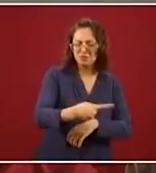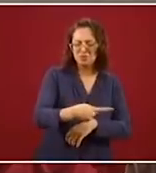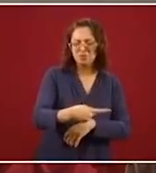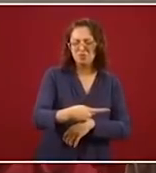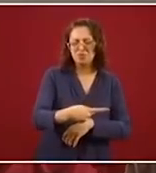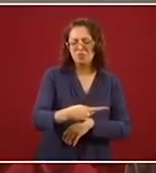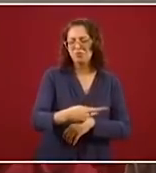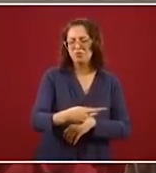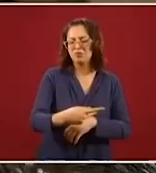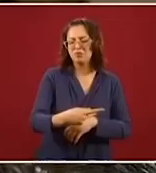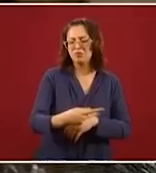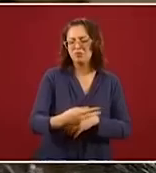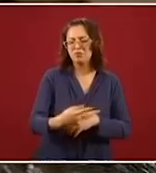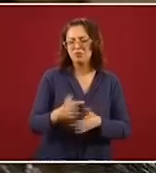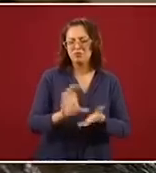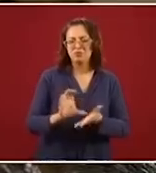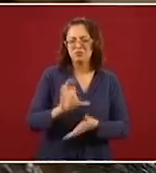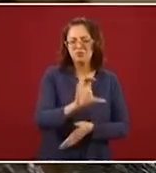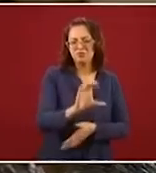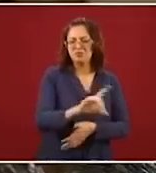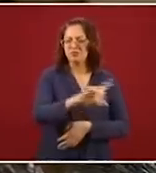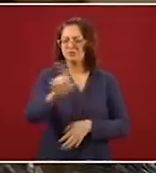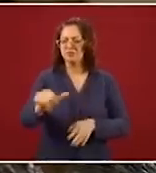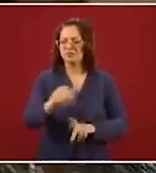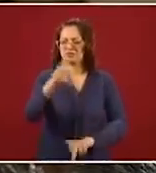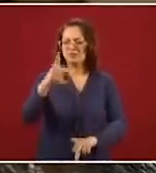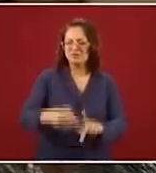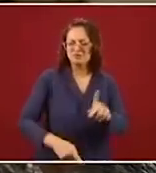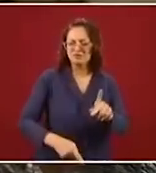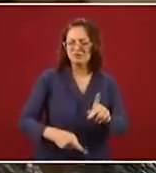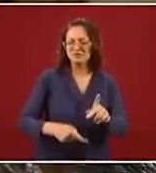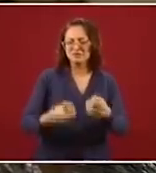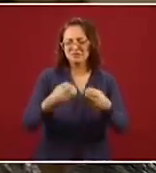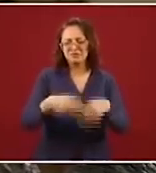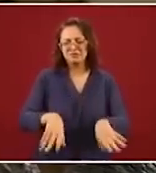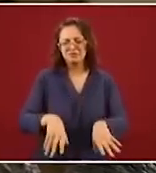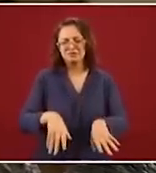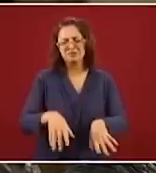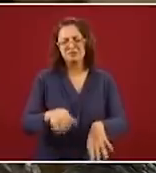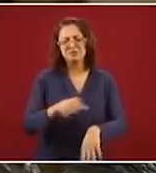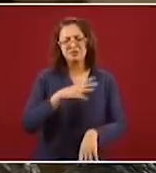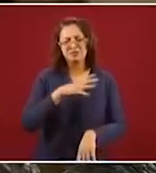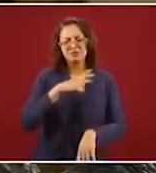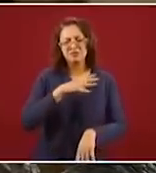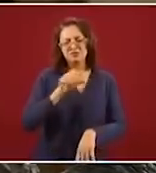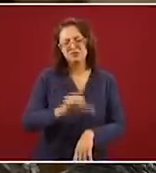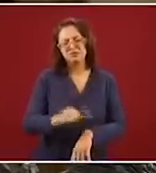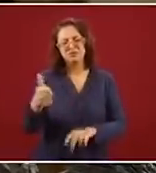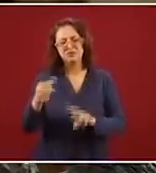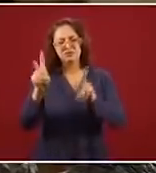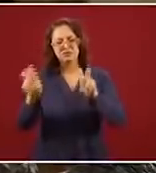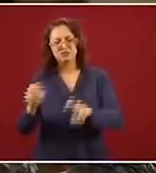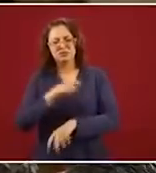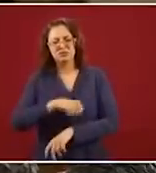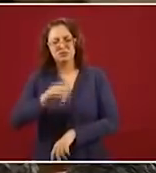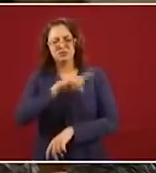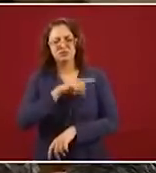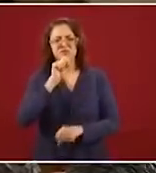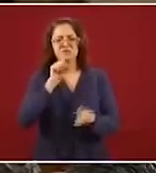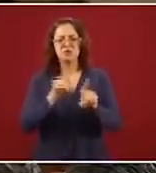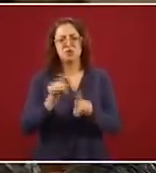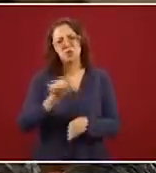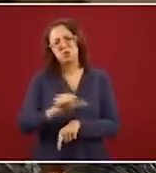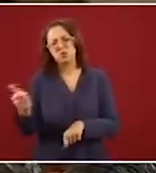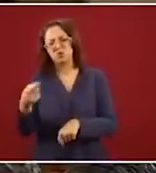usted, el anticipo, se van y dejan la obra frenada. Hay otras consideraciones en materia de salud, pero las dejamos para otro momento